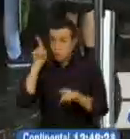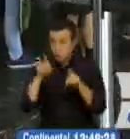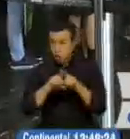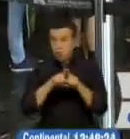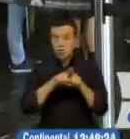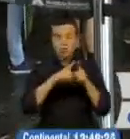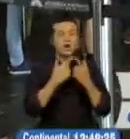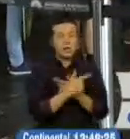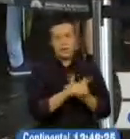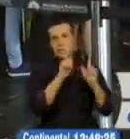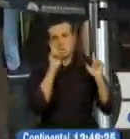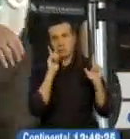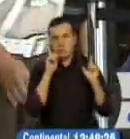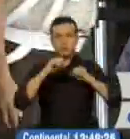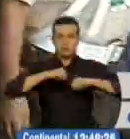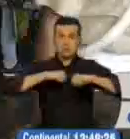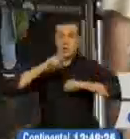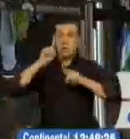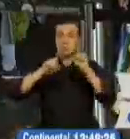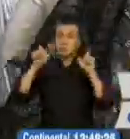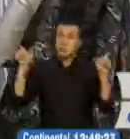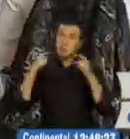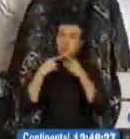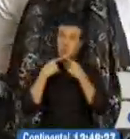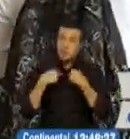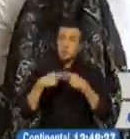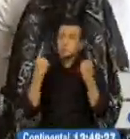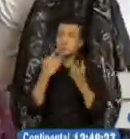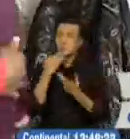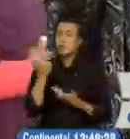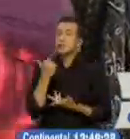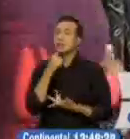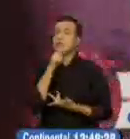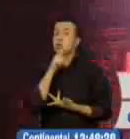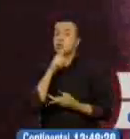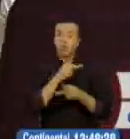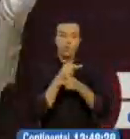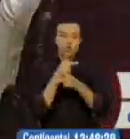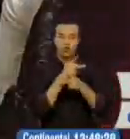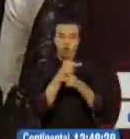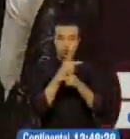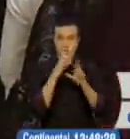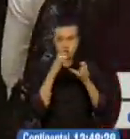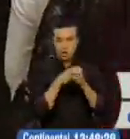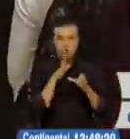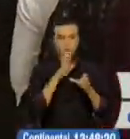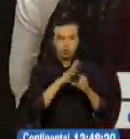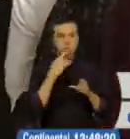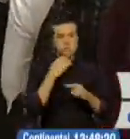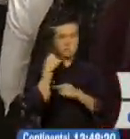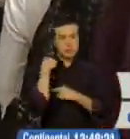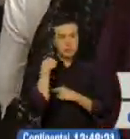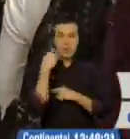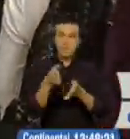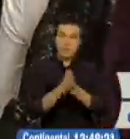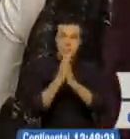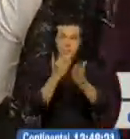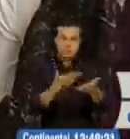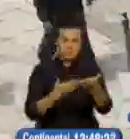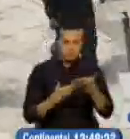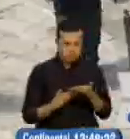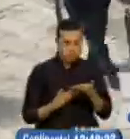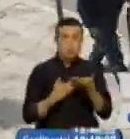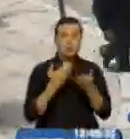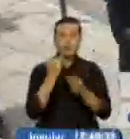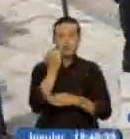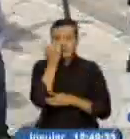cuanto a su trámite, hay voces que se inclinan por la vía de que sea el Consejo Administrativo de la Legislatura el que conozca el pedido de la CONAIE y